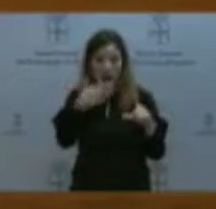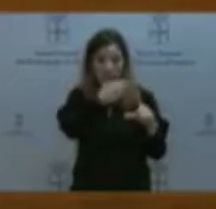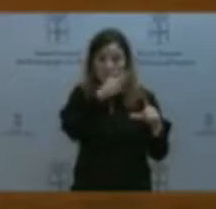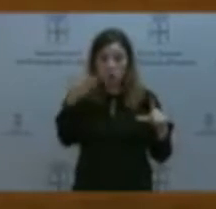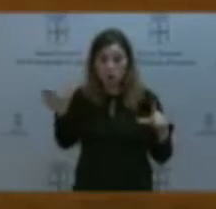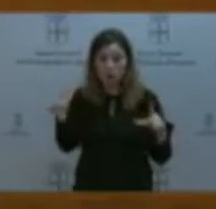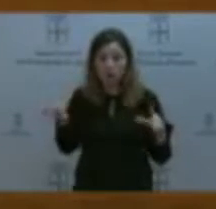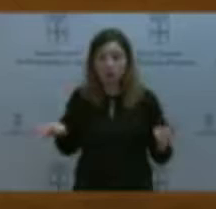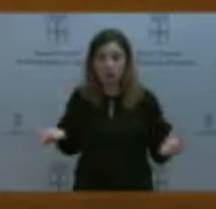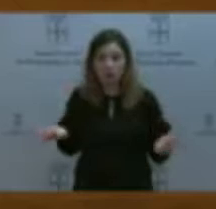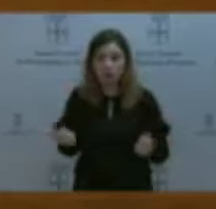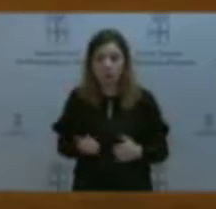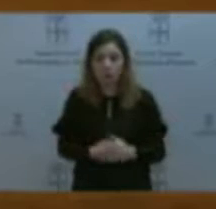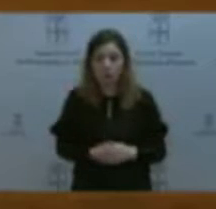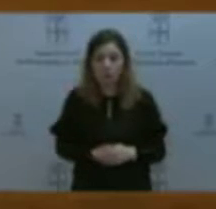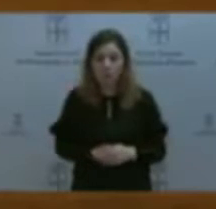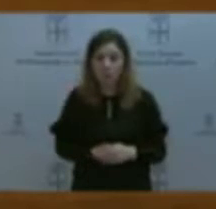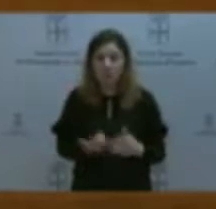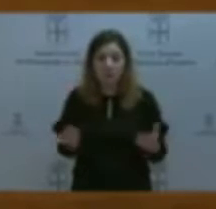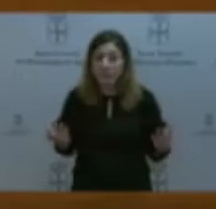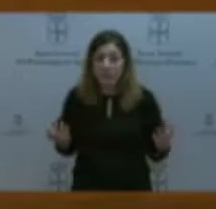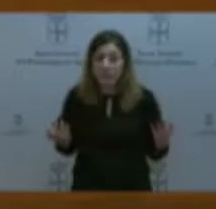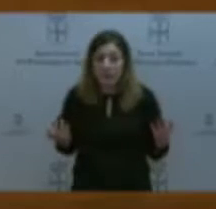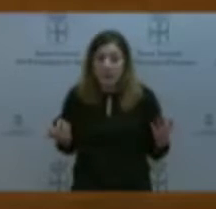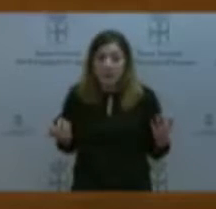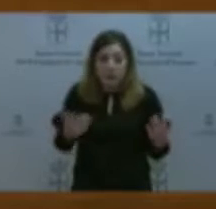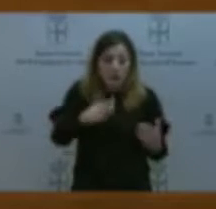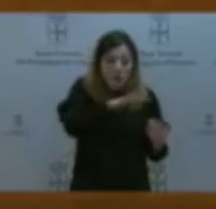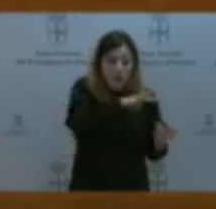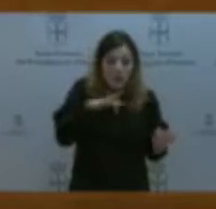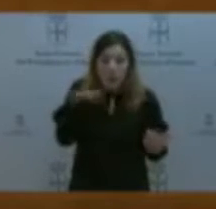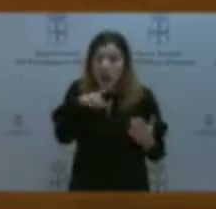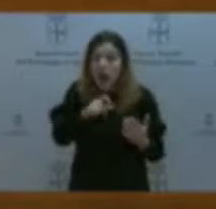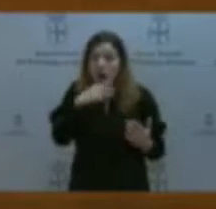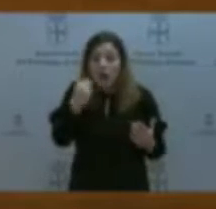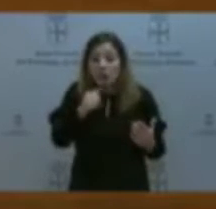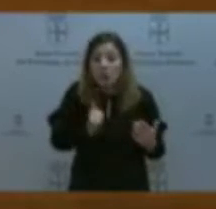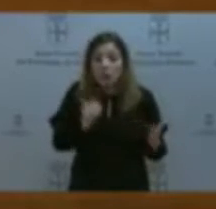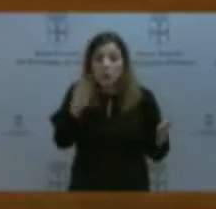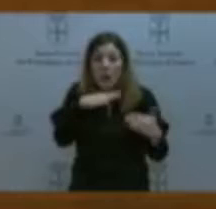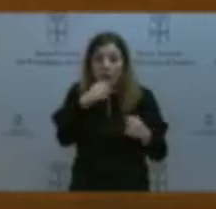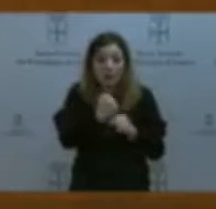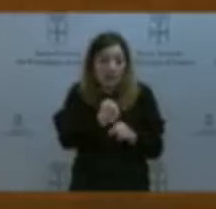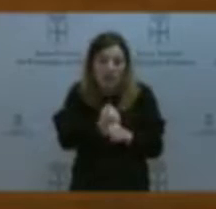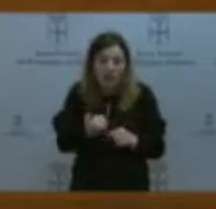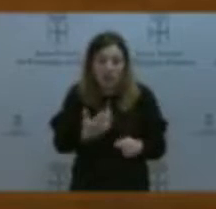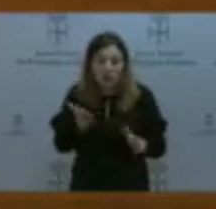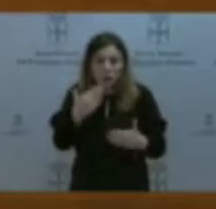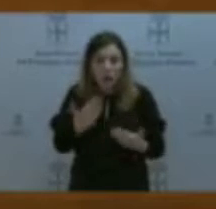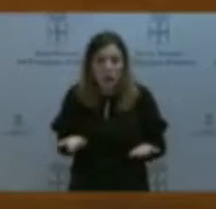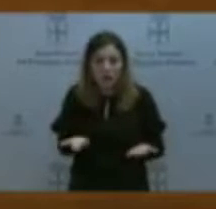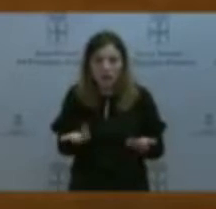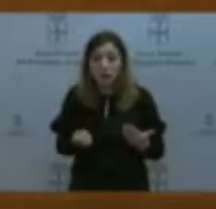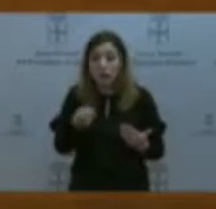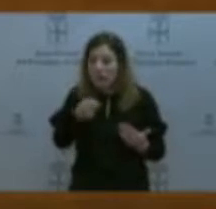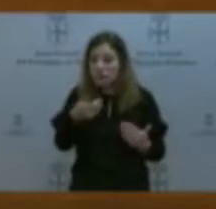un territorio en el cual los jóvenes no tenemos oportunidades para desarrollar nuestro futuro. Y eso obliga a que necesitemos una